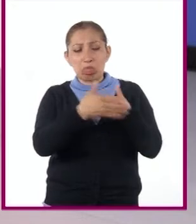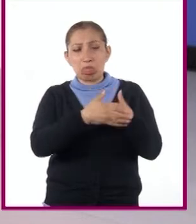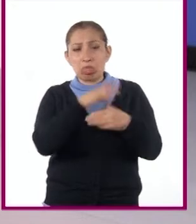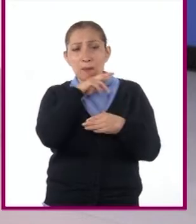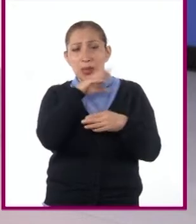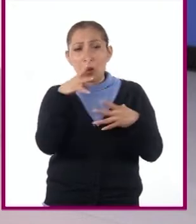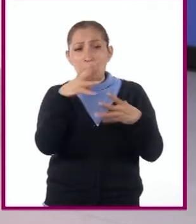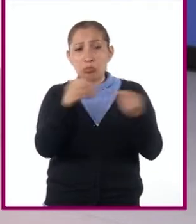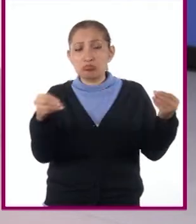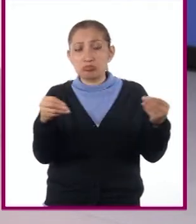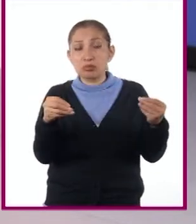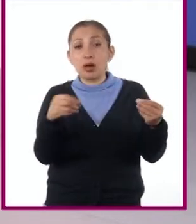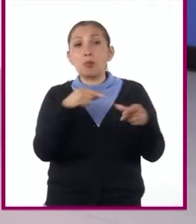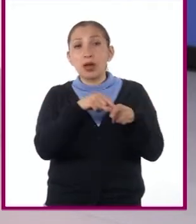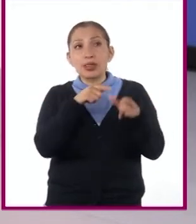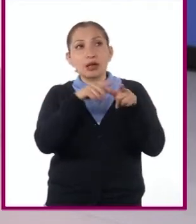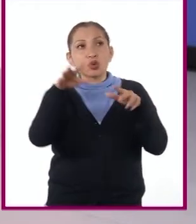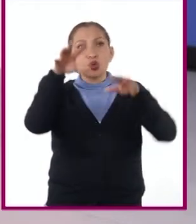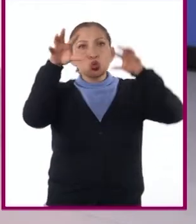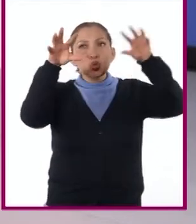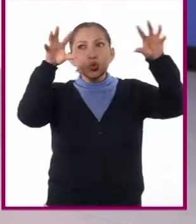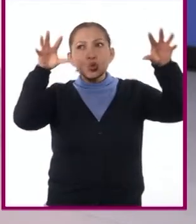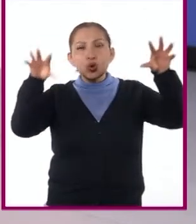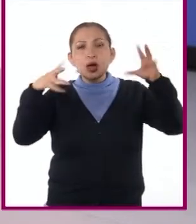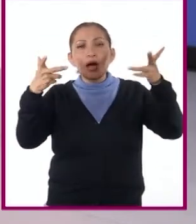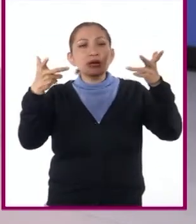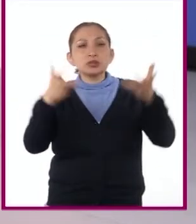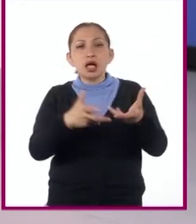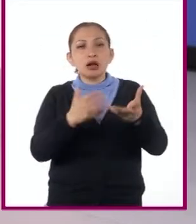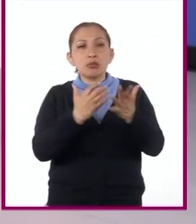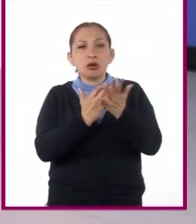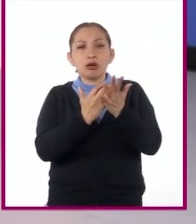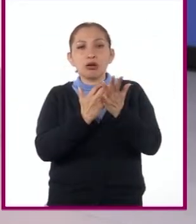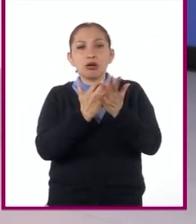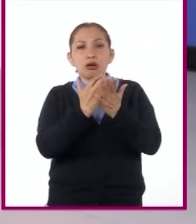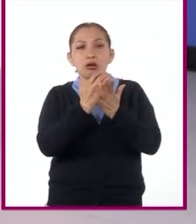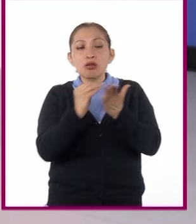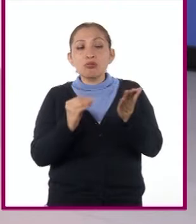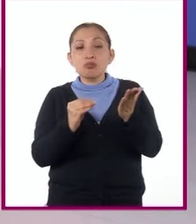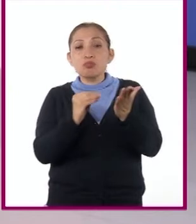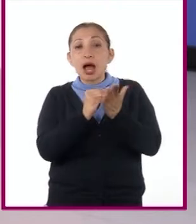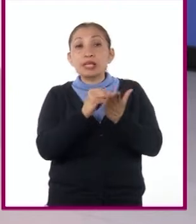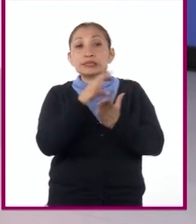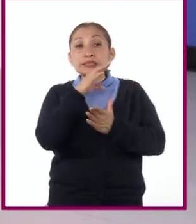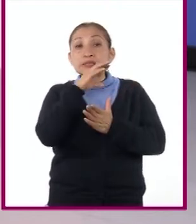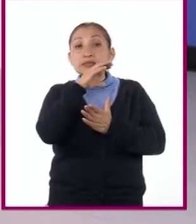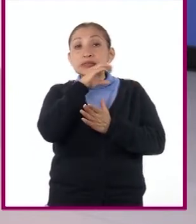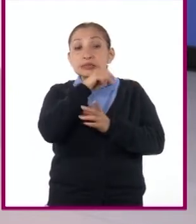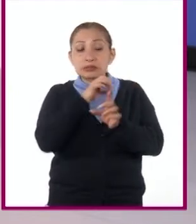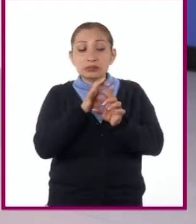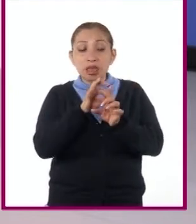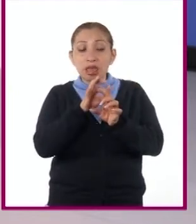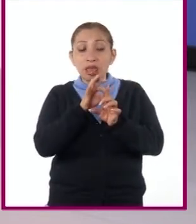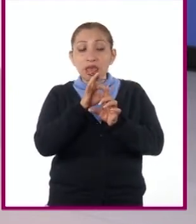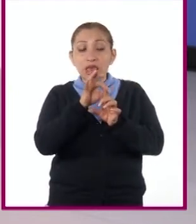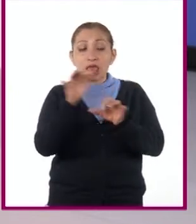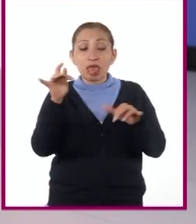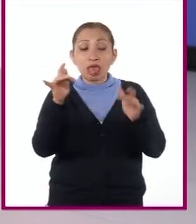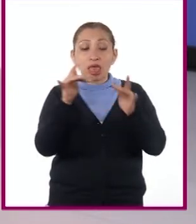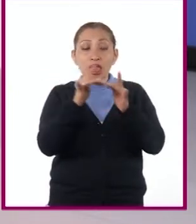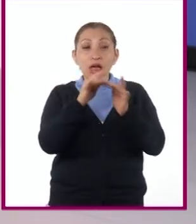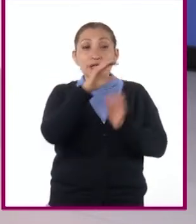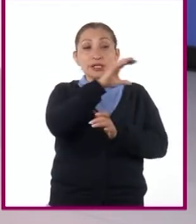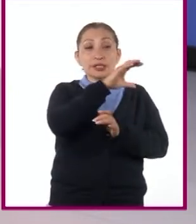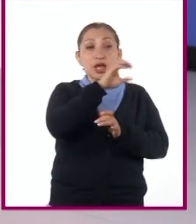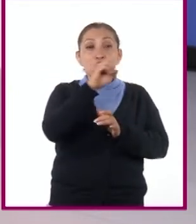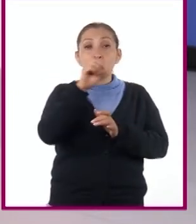puede permanecer constante y provocar un aumento adicional de la temperatura en contacto con el dióxido